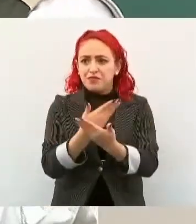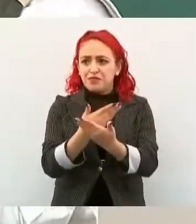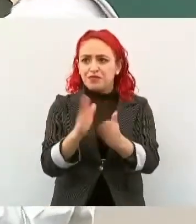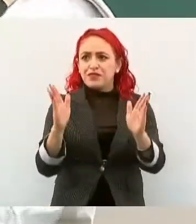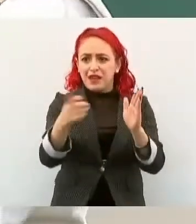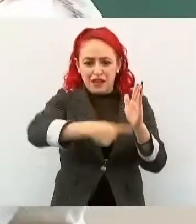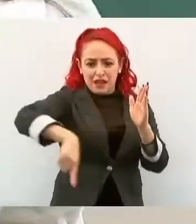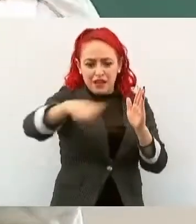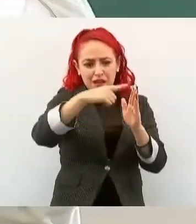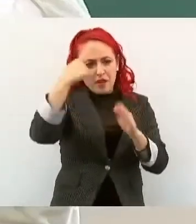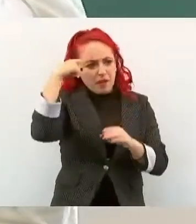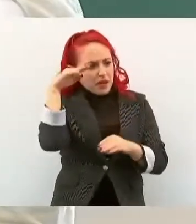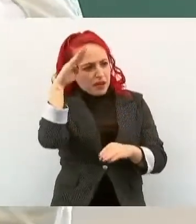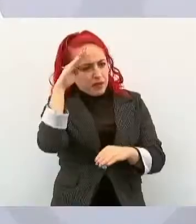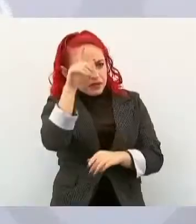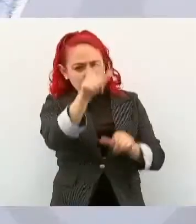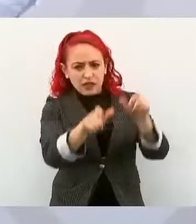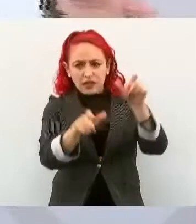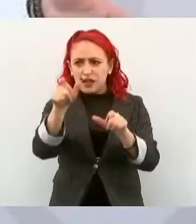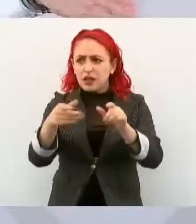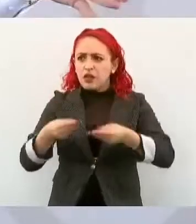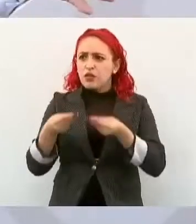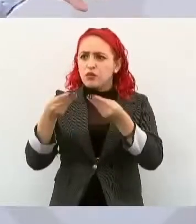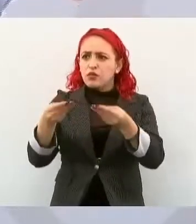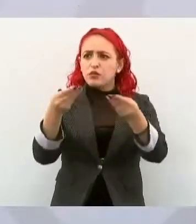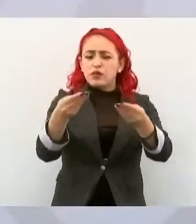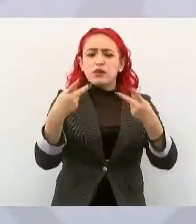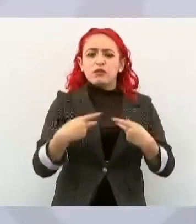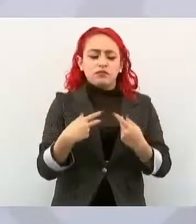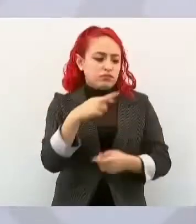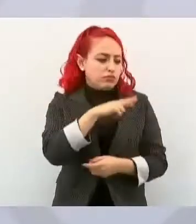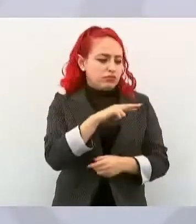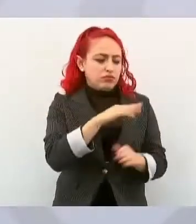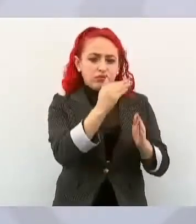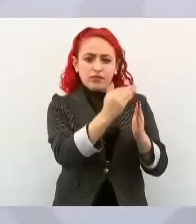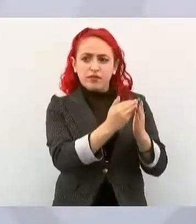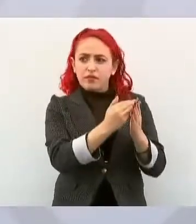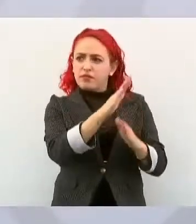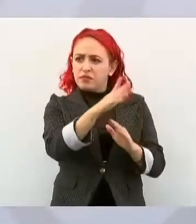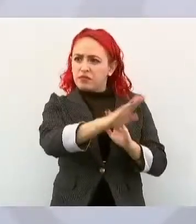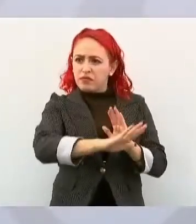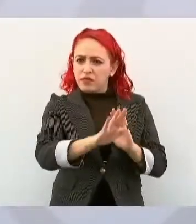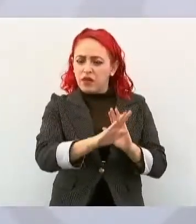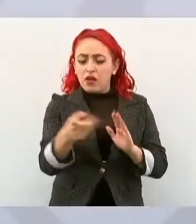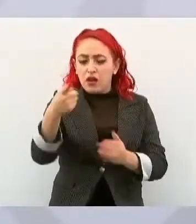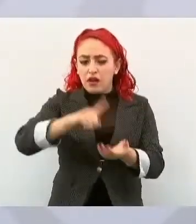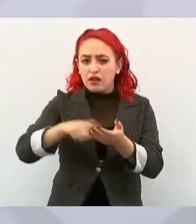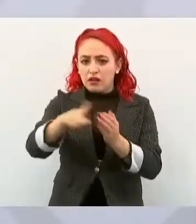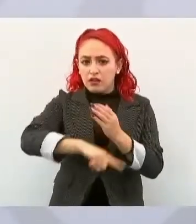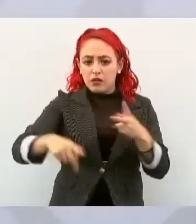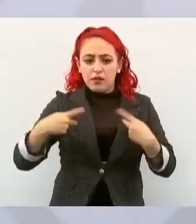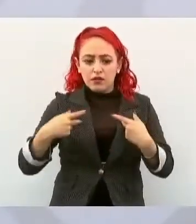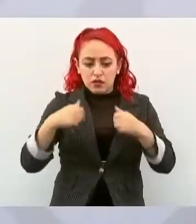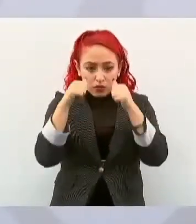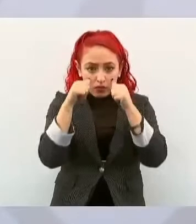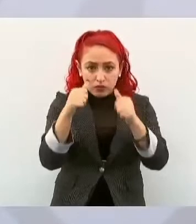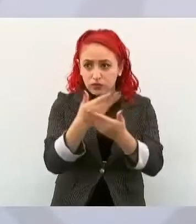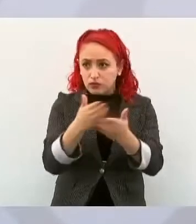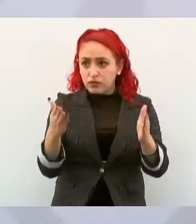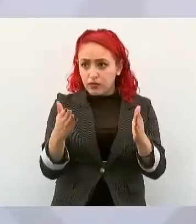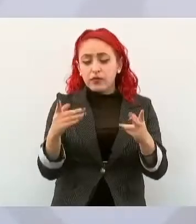esa idea de empezar cada vez a otorgar más a los privados y empezar a hacer todo desde lo público. Y en tercer